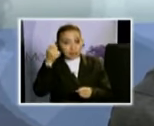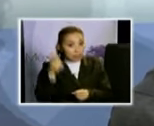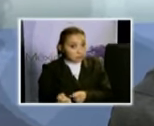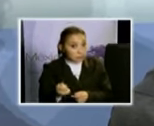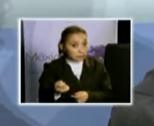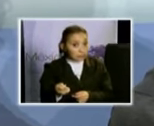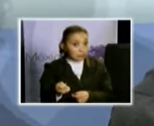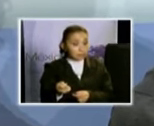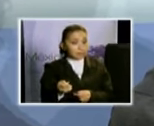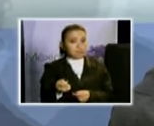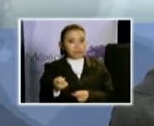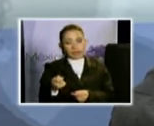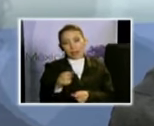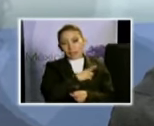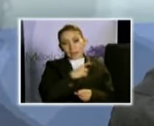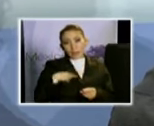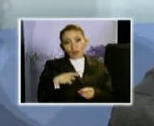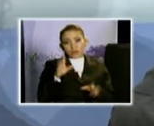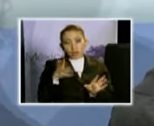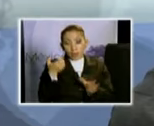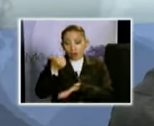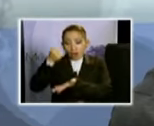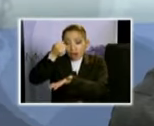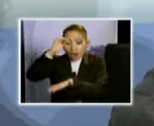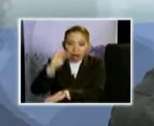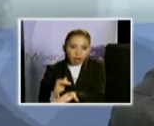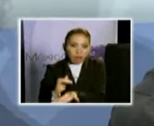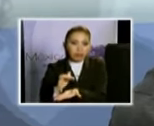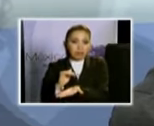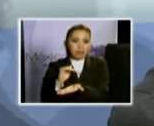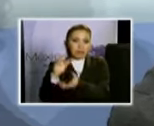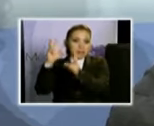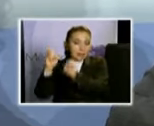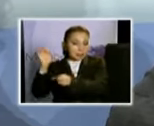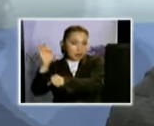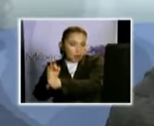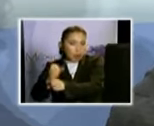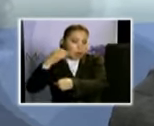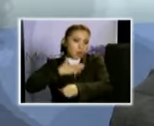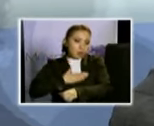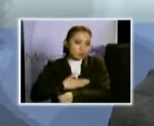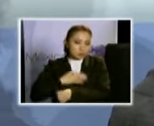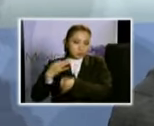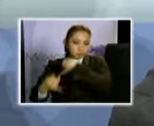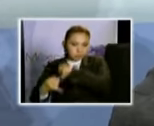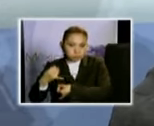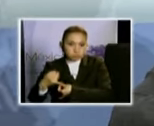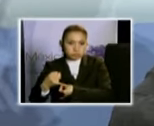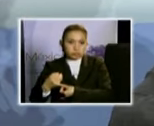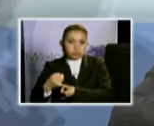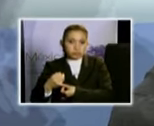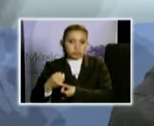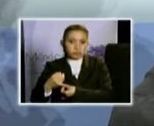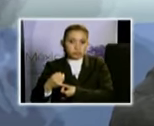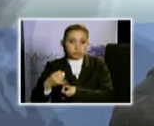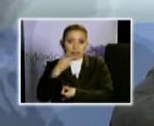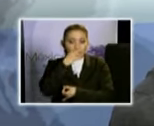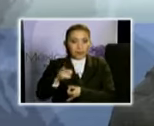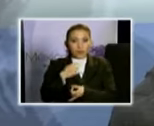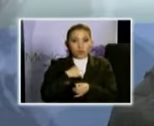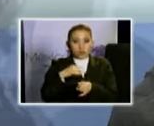decir que hay que reducir las inversiones en tema de seguridad y de justicia. La cobija no alcanza para todo, decimos